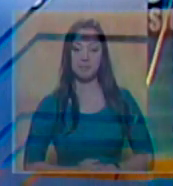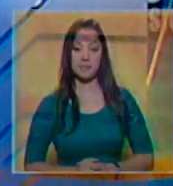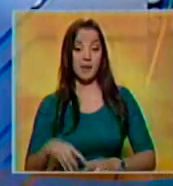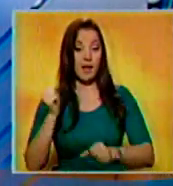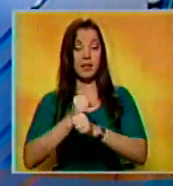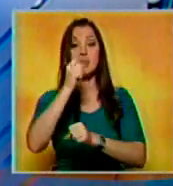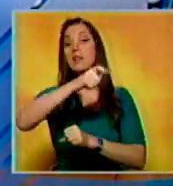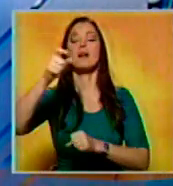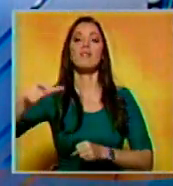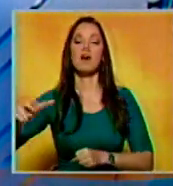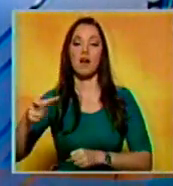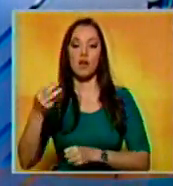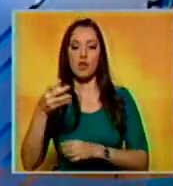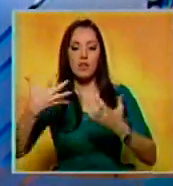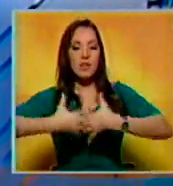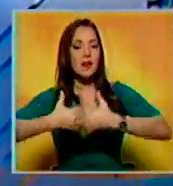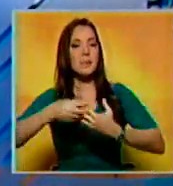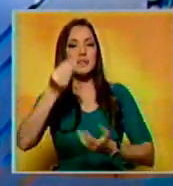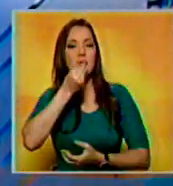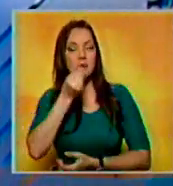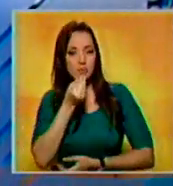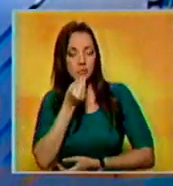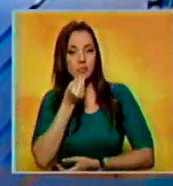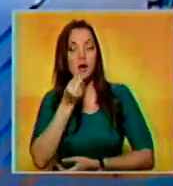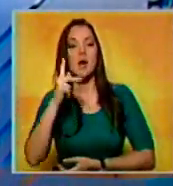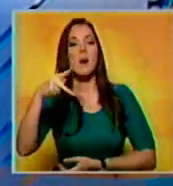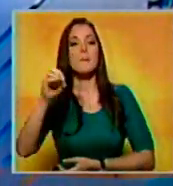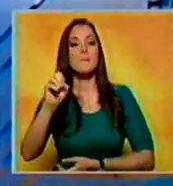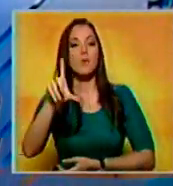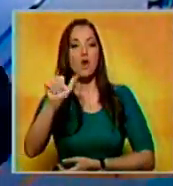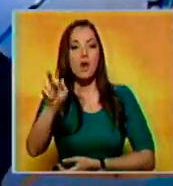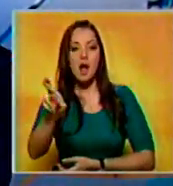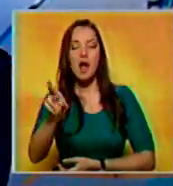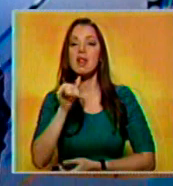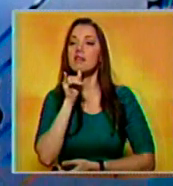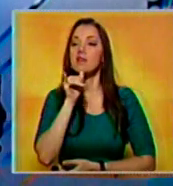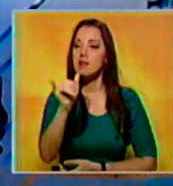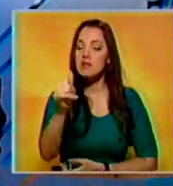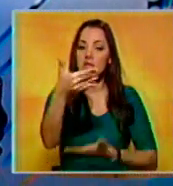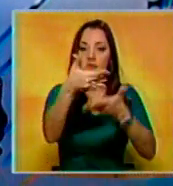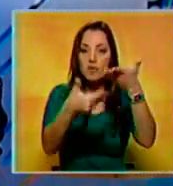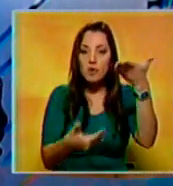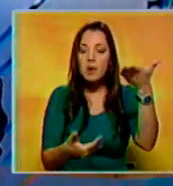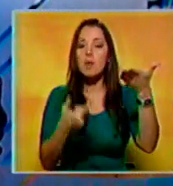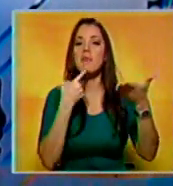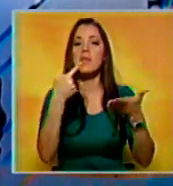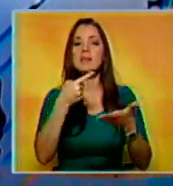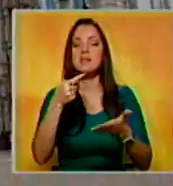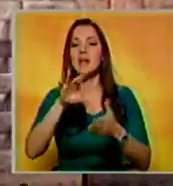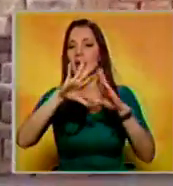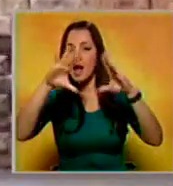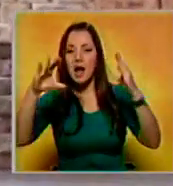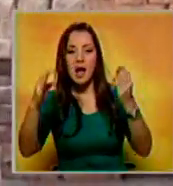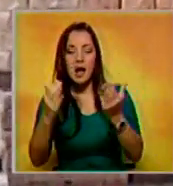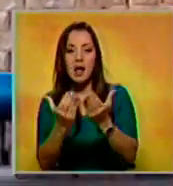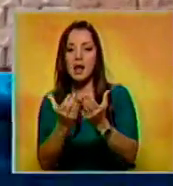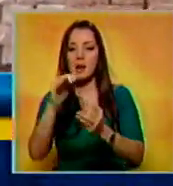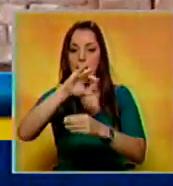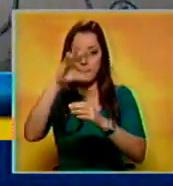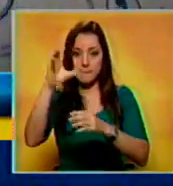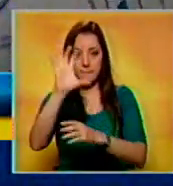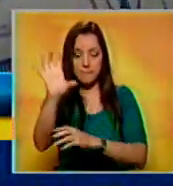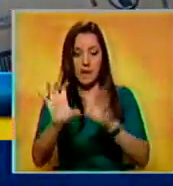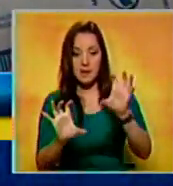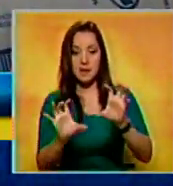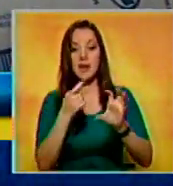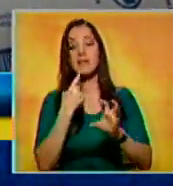trabajadores de alimentos polar emitieron un comunicado expresando al país su posición frente a la situación de esa empresa los trabajadores de alimentos